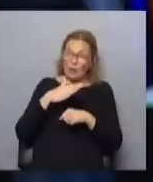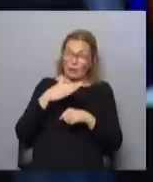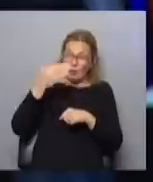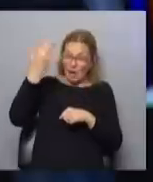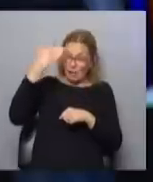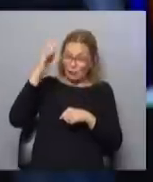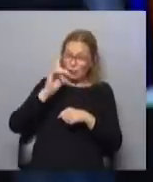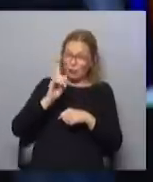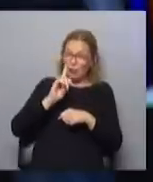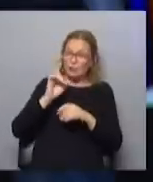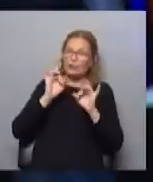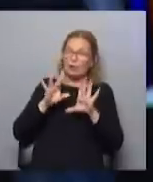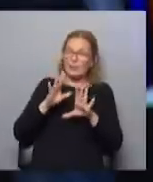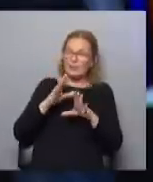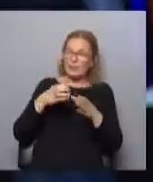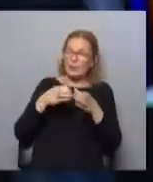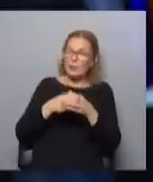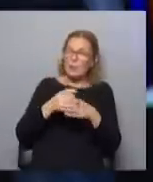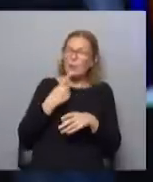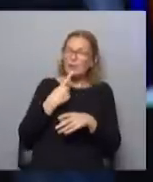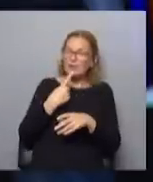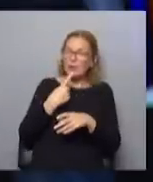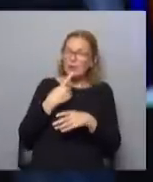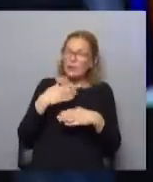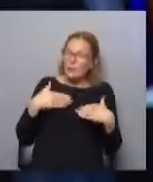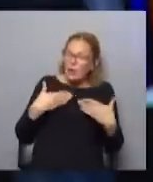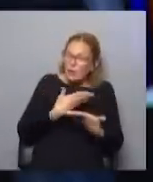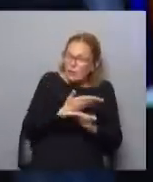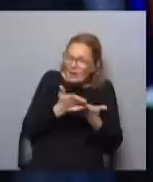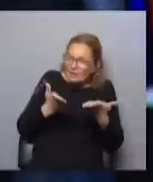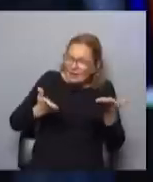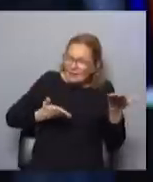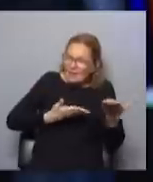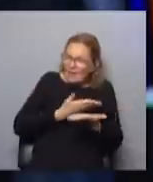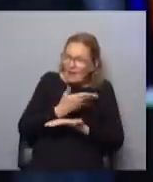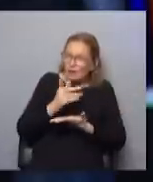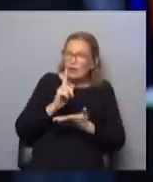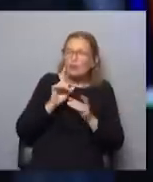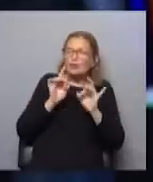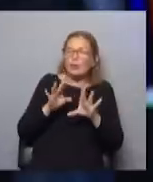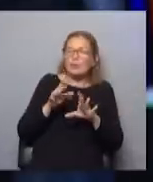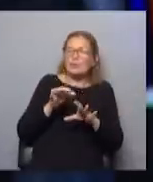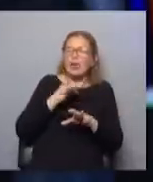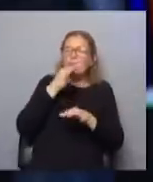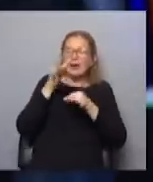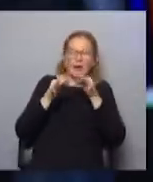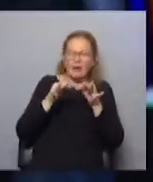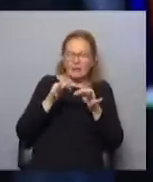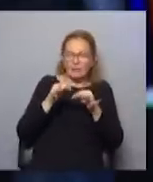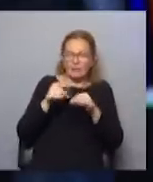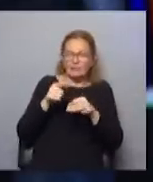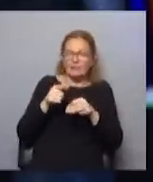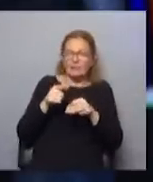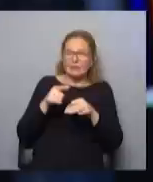veteranos no sólo de mi fuerza política que la fraternidad no es no tiene que ser sólo una declaración tiene que ser